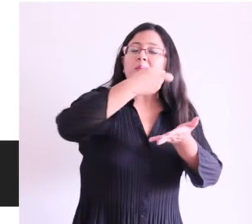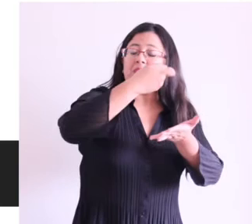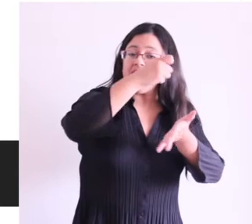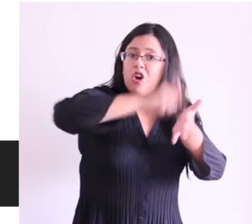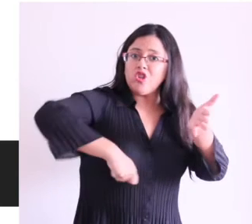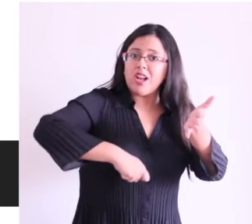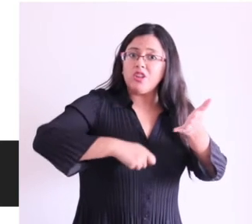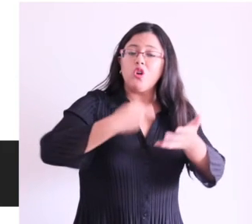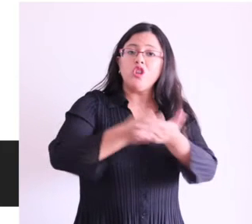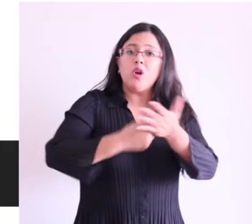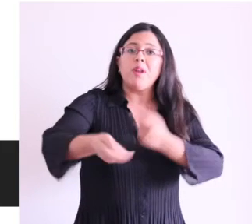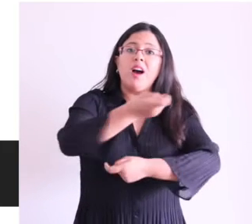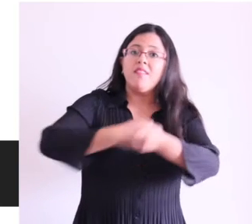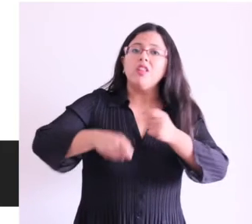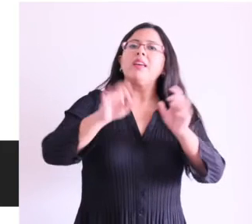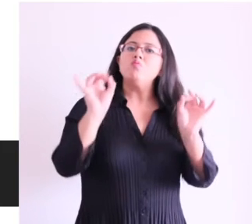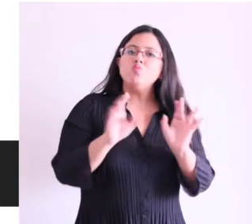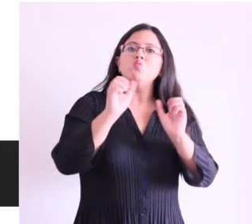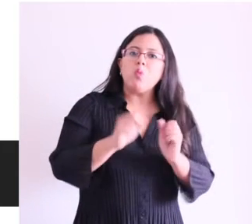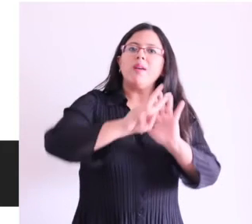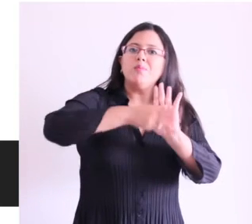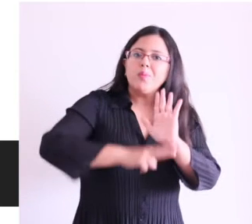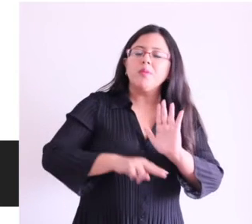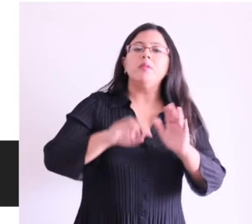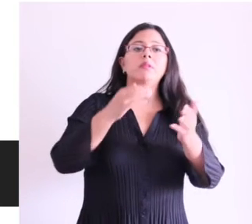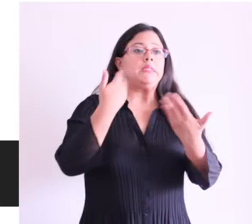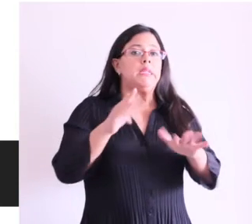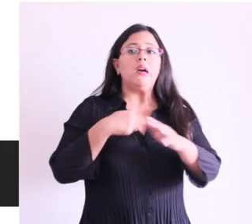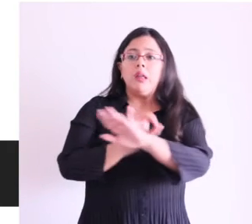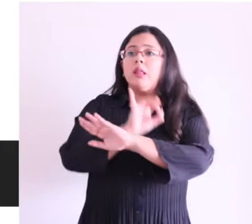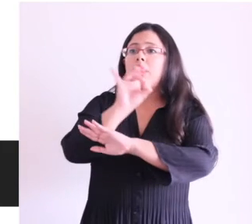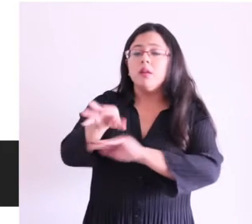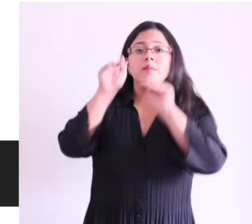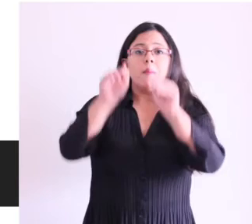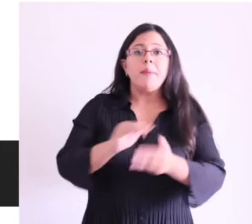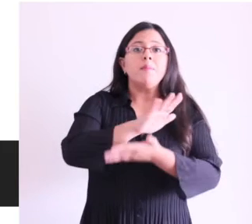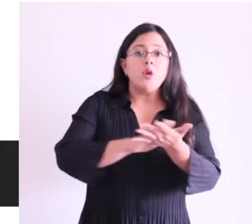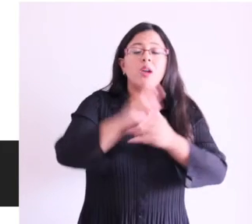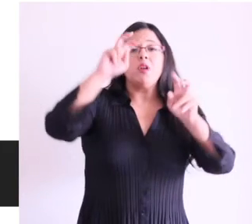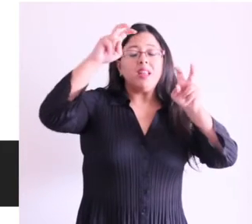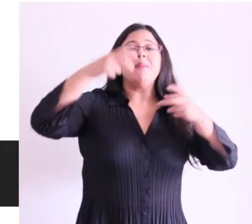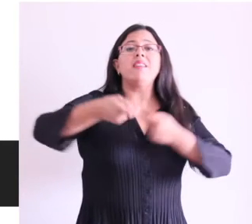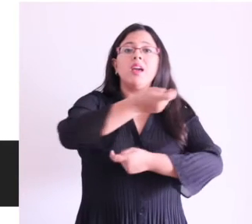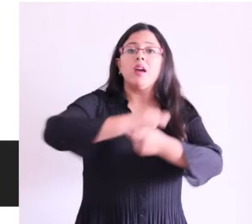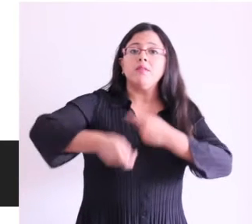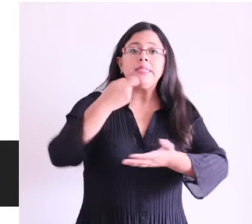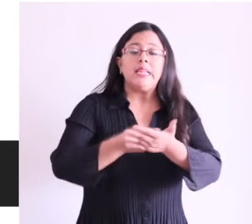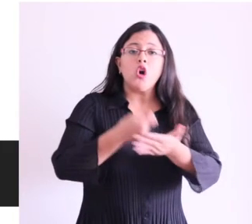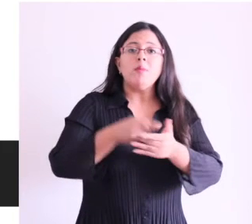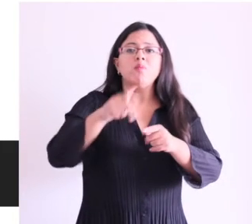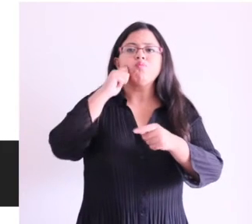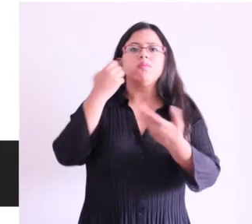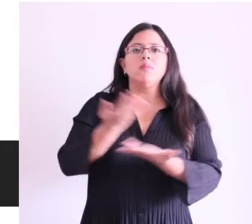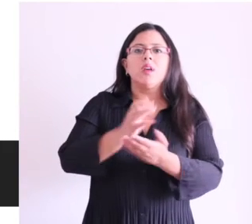compra-venta que es sujeto a alguna modificación. En el caso de transferir, seguimos en el mismo ejemplo, una compra-venta en donde